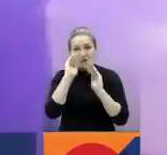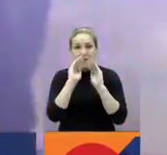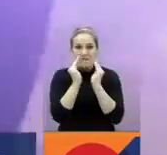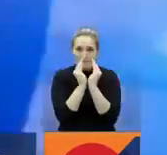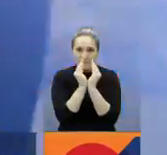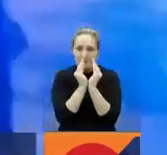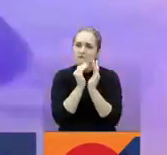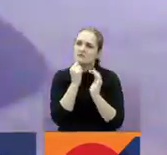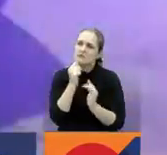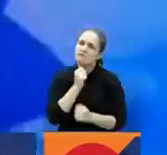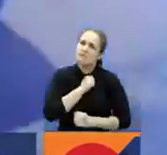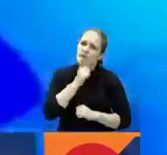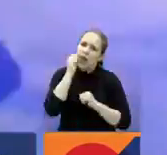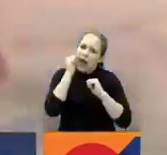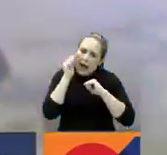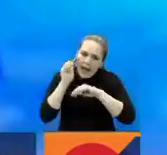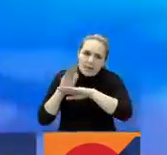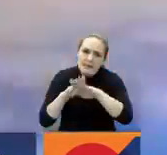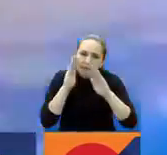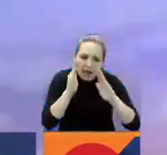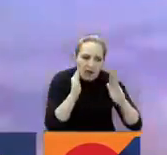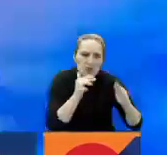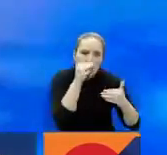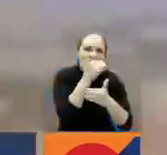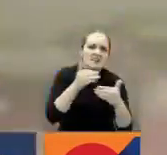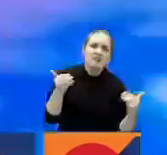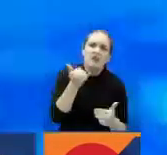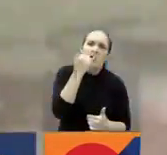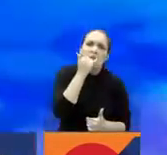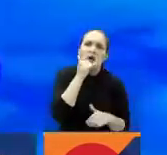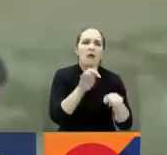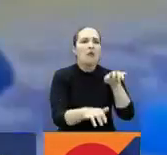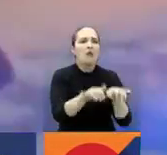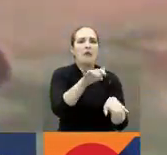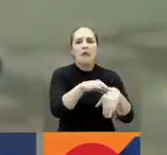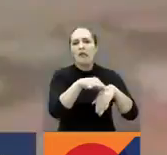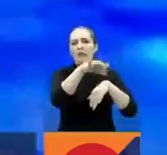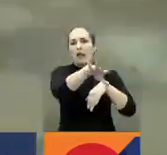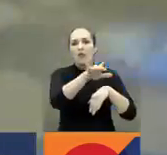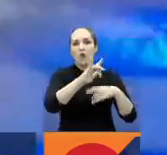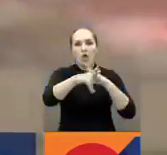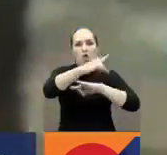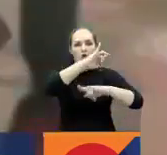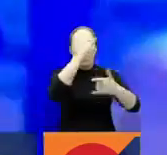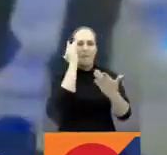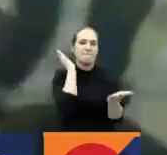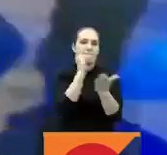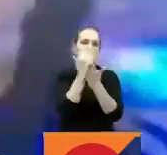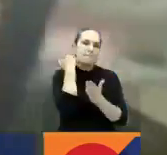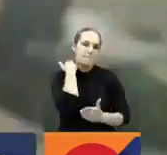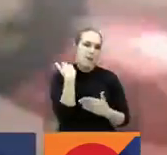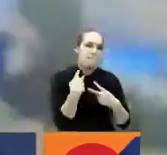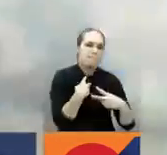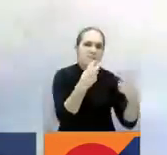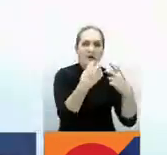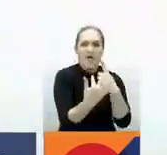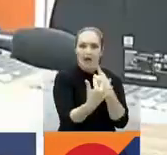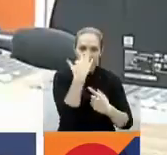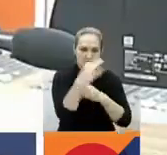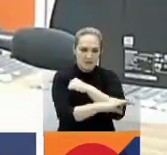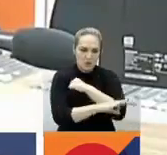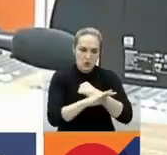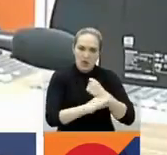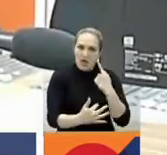padres para estar atentos de las actividades de sus hijos en redes sociales y evitar engaños que puedan atentar contra la salud física y psicológica de los